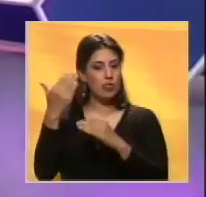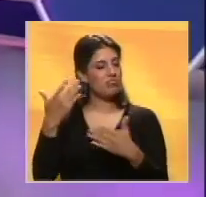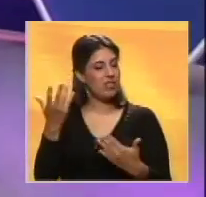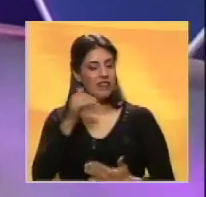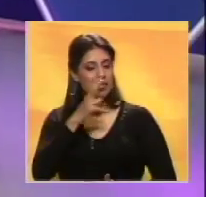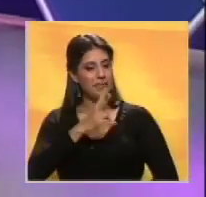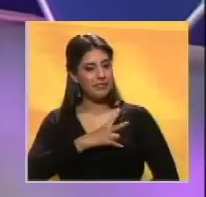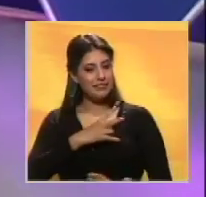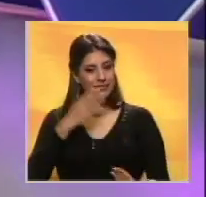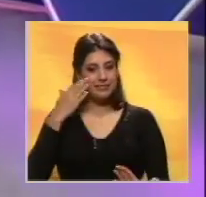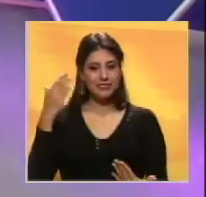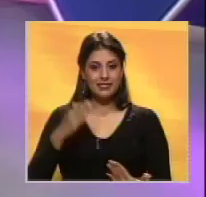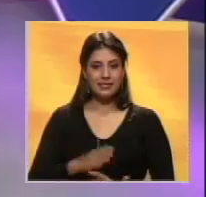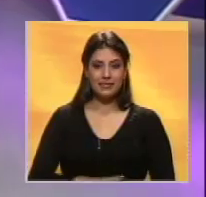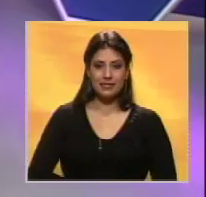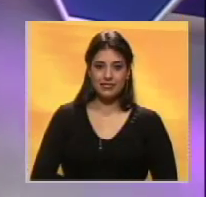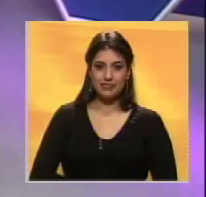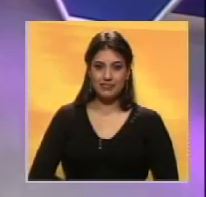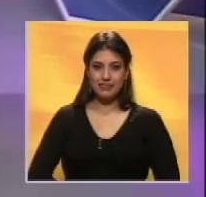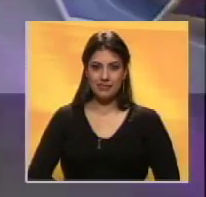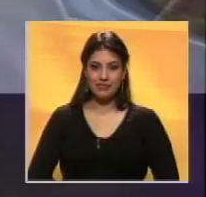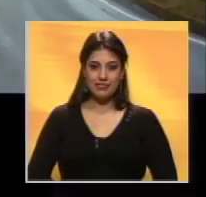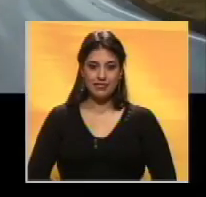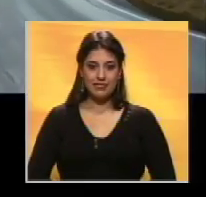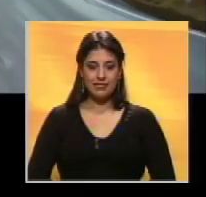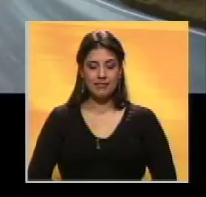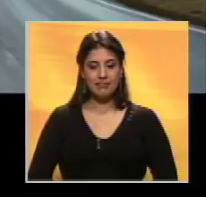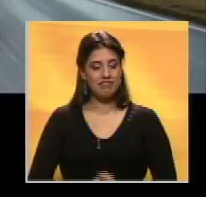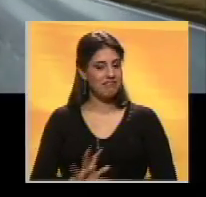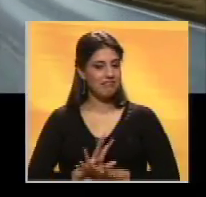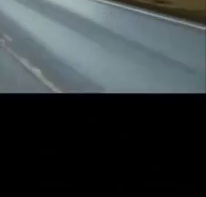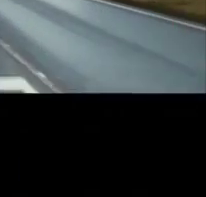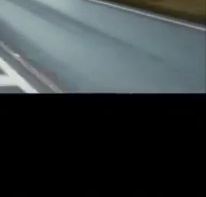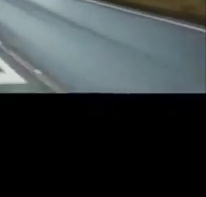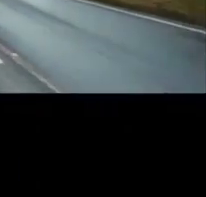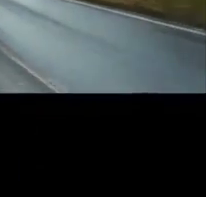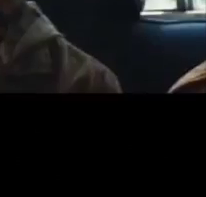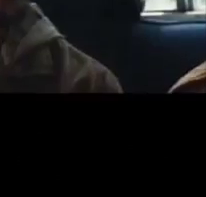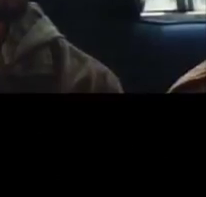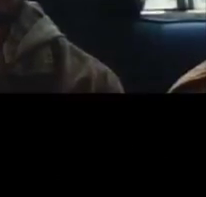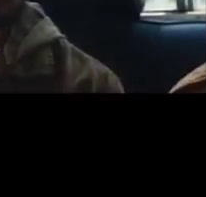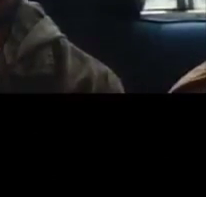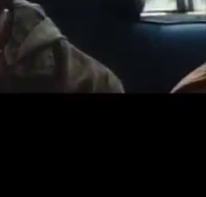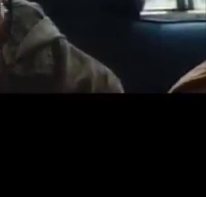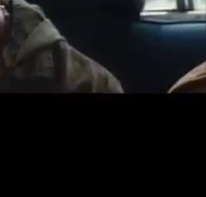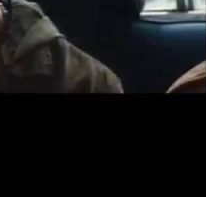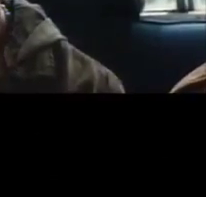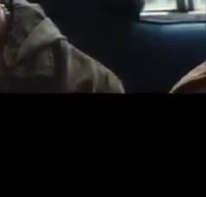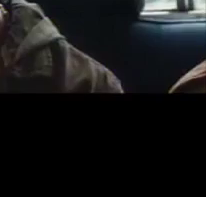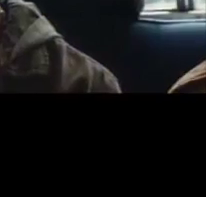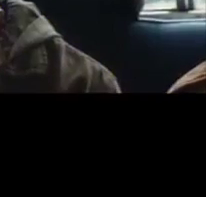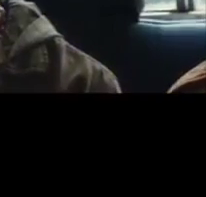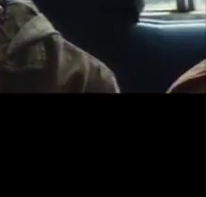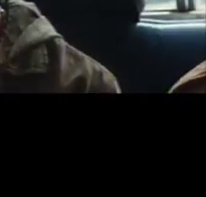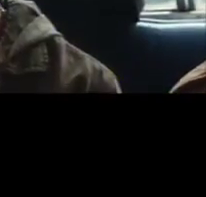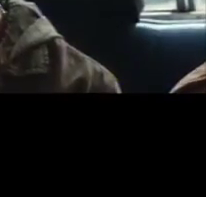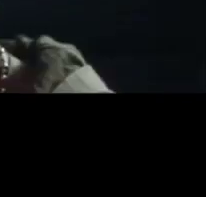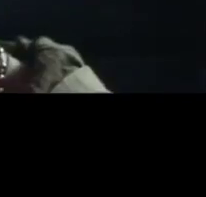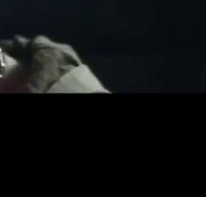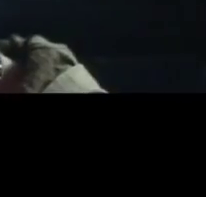Estrellas por su noticiero Venevisión. Ya es tarde, ¿a dónde